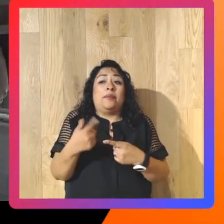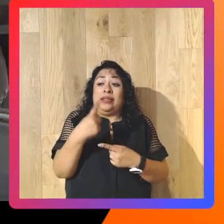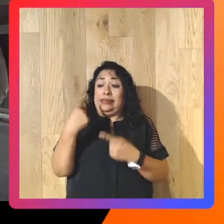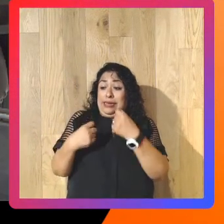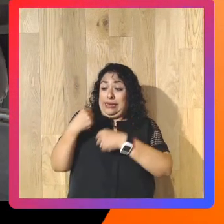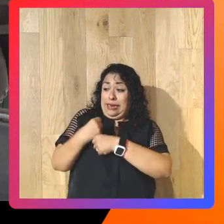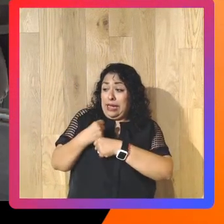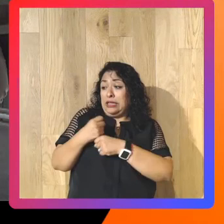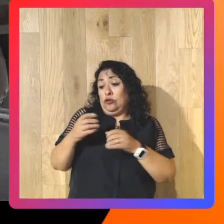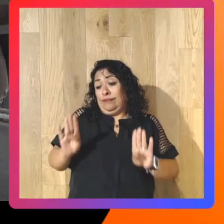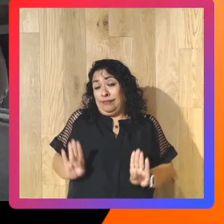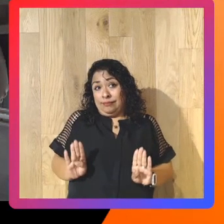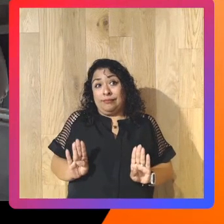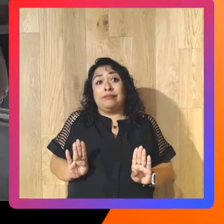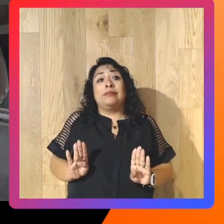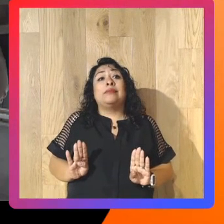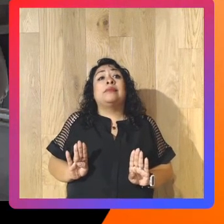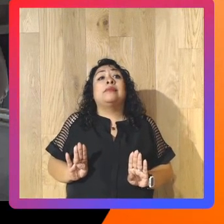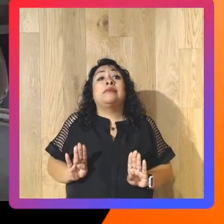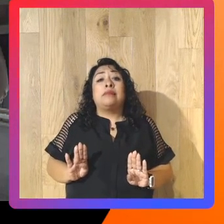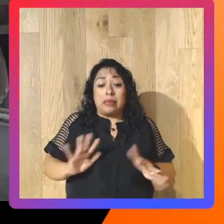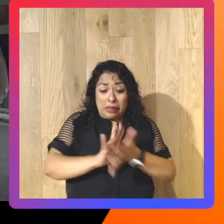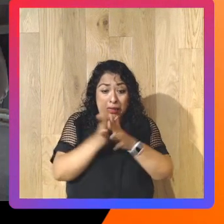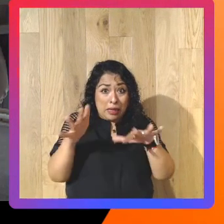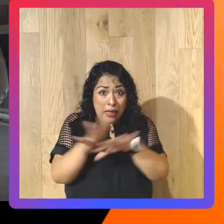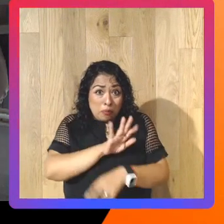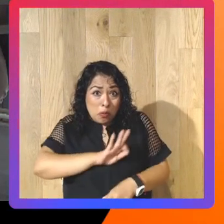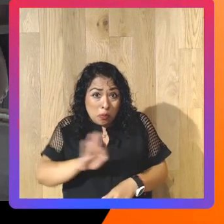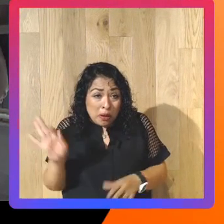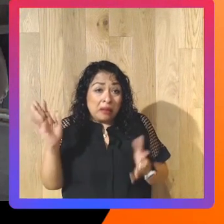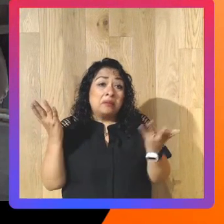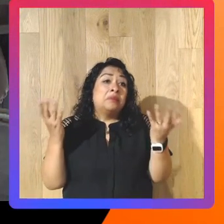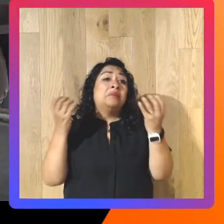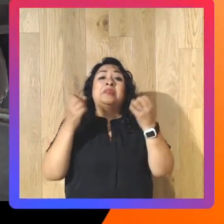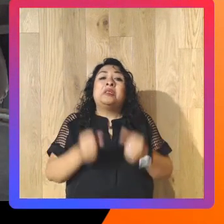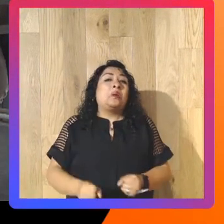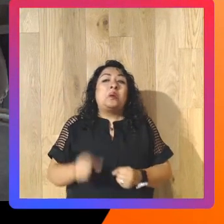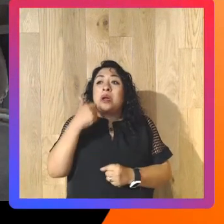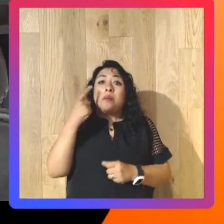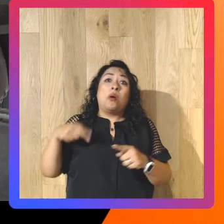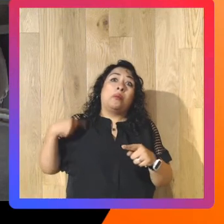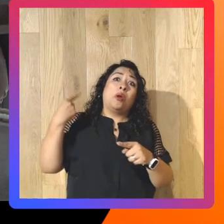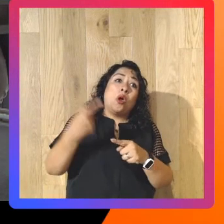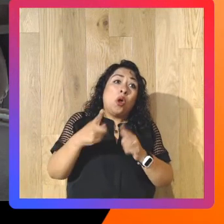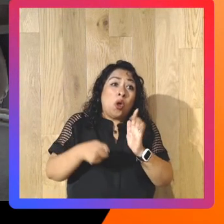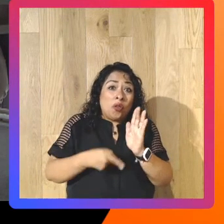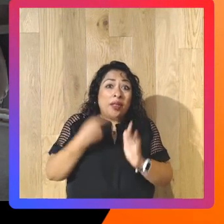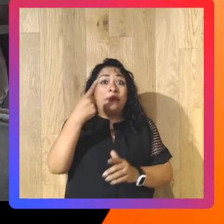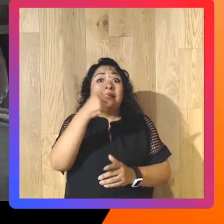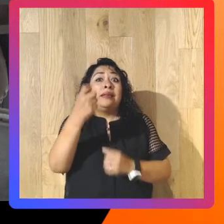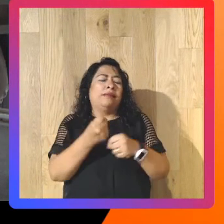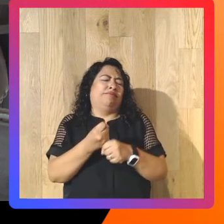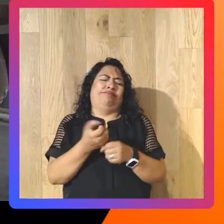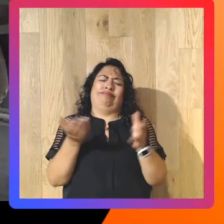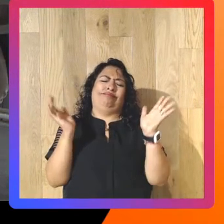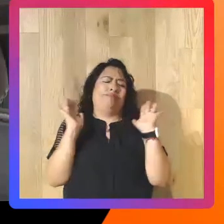años en cierta condición, poder tener esa movilidad, pues seguramente no queremos que pasen esos casos de más de 100 años.